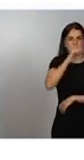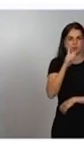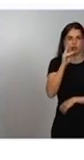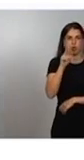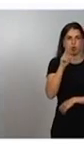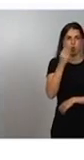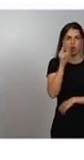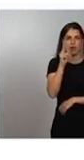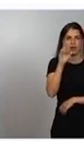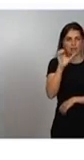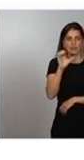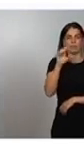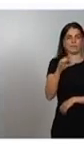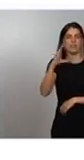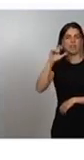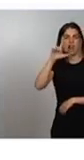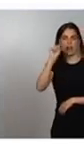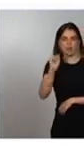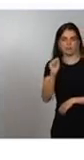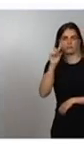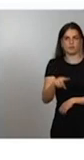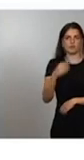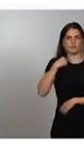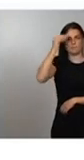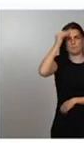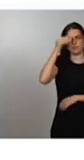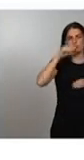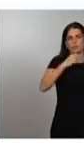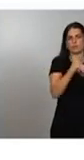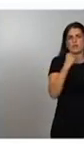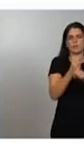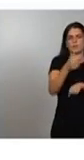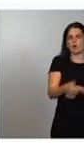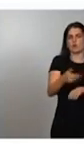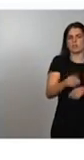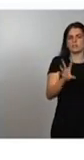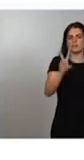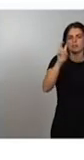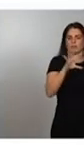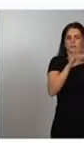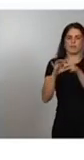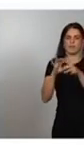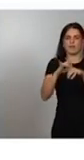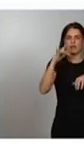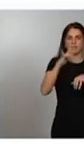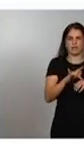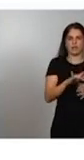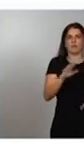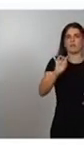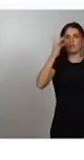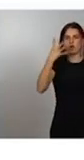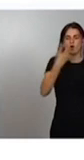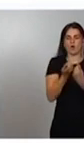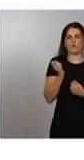ninguna competencia, ninguna independencia de facto. Es un Estado asociado, eso fue la historia de Ibarreche. Eso es un problema